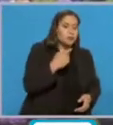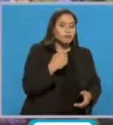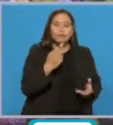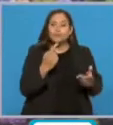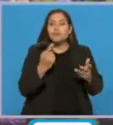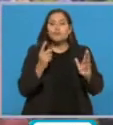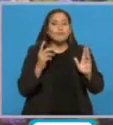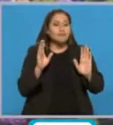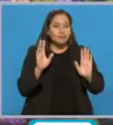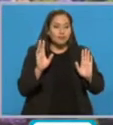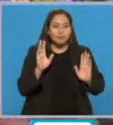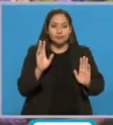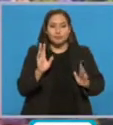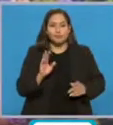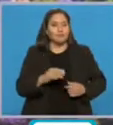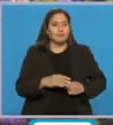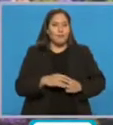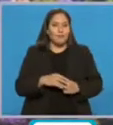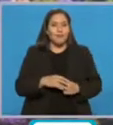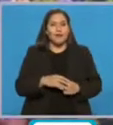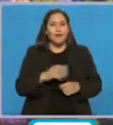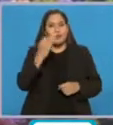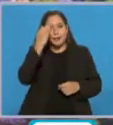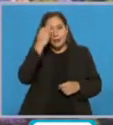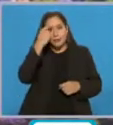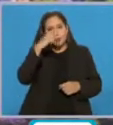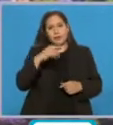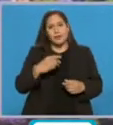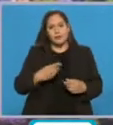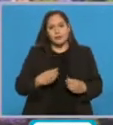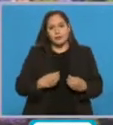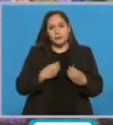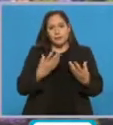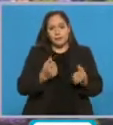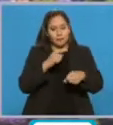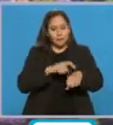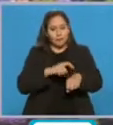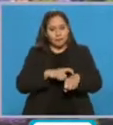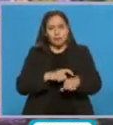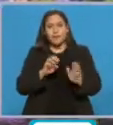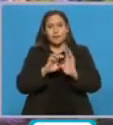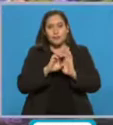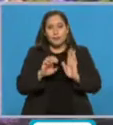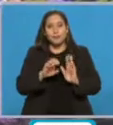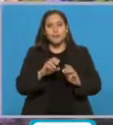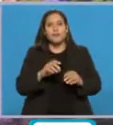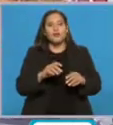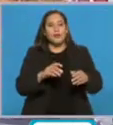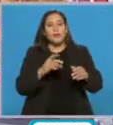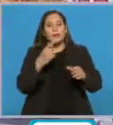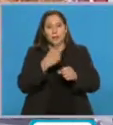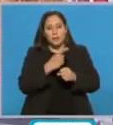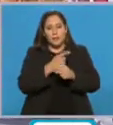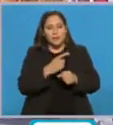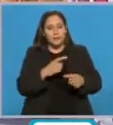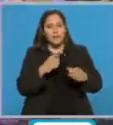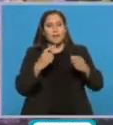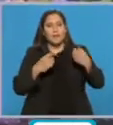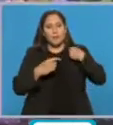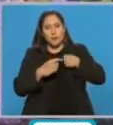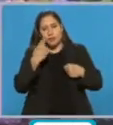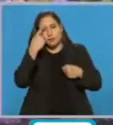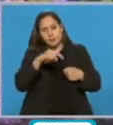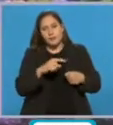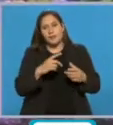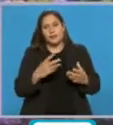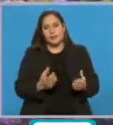tiene el kit de supervivencia? Que de hecho es importante eso, empecemos por el kit de supervivencia, ¿no? O sea, realmente, ¿qué debemos de